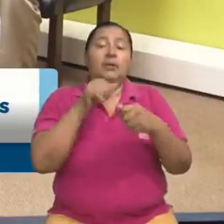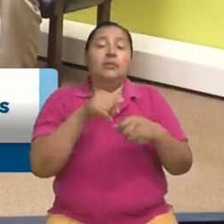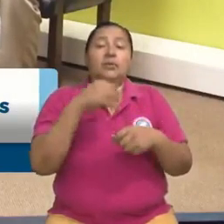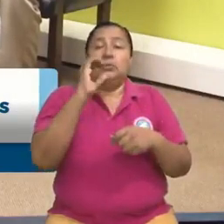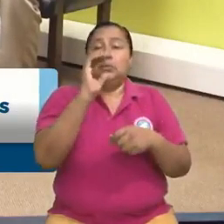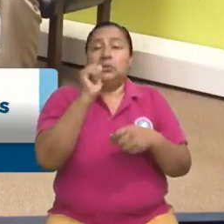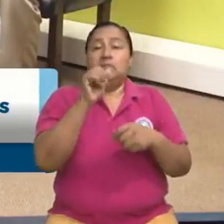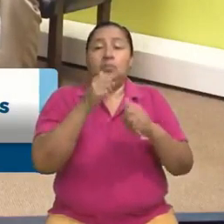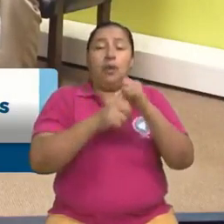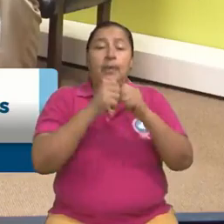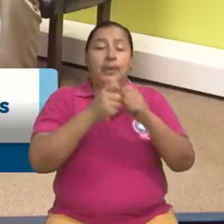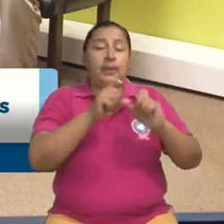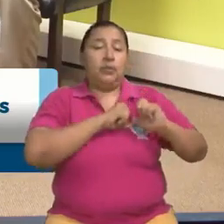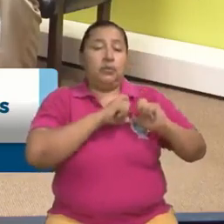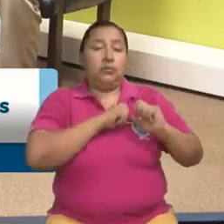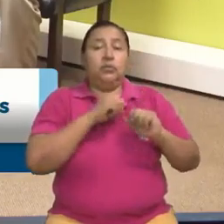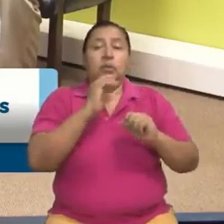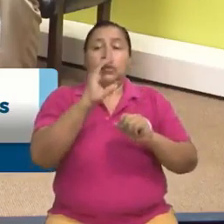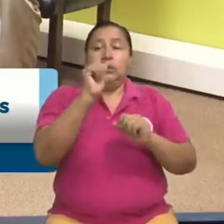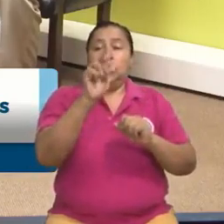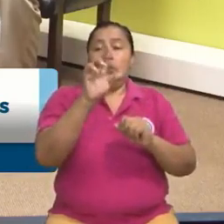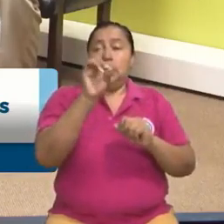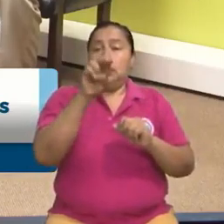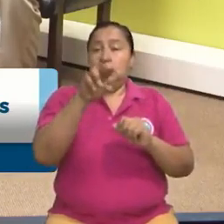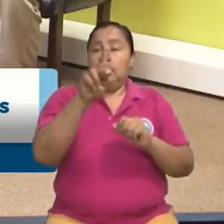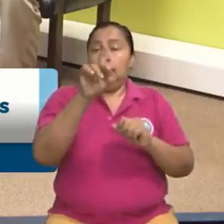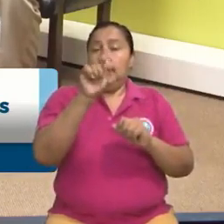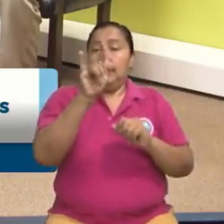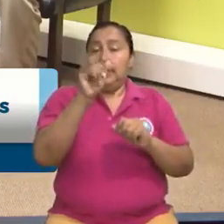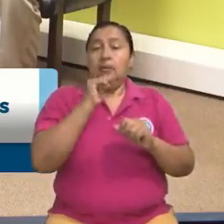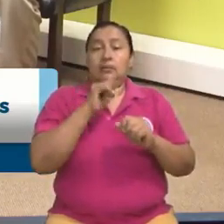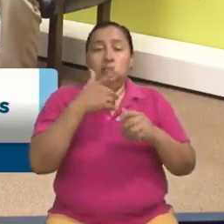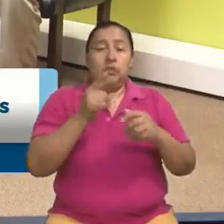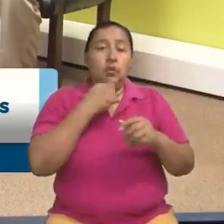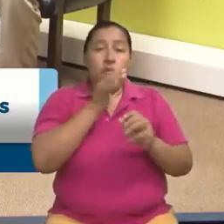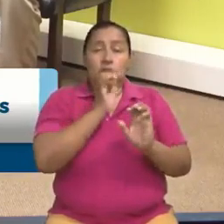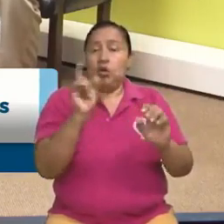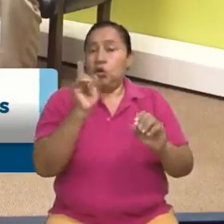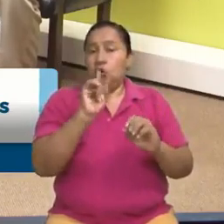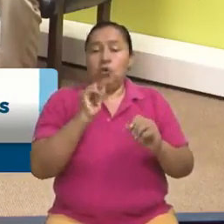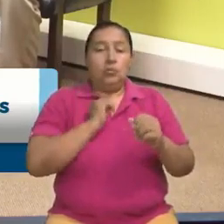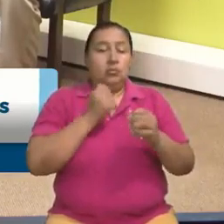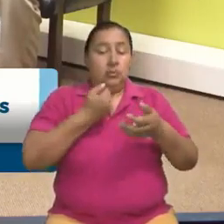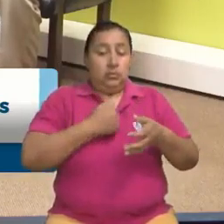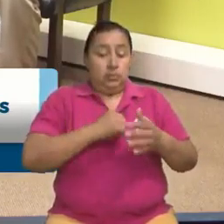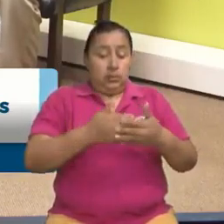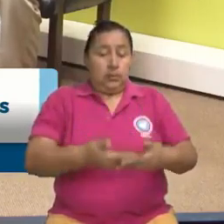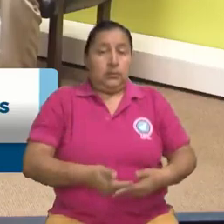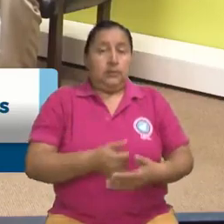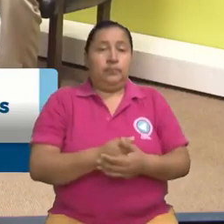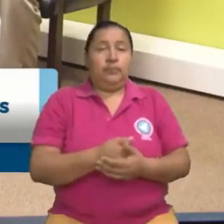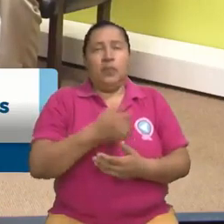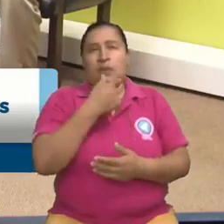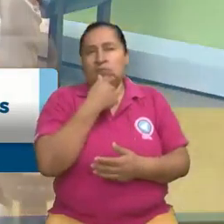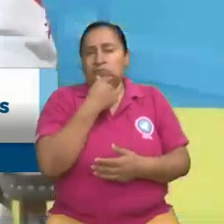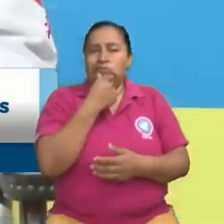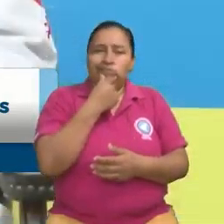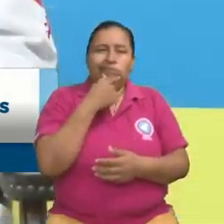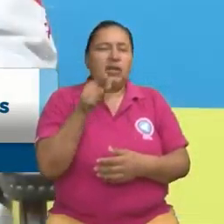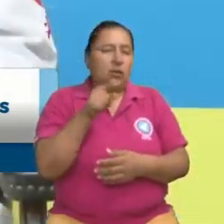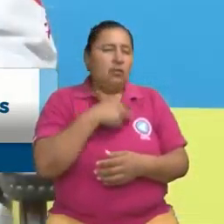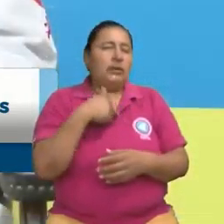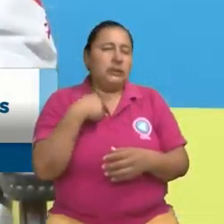de las malformaciones o las cardiopatías congénitas en los niños no nacidos? Sí, esto va a tener que ser un equipo, no